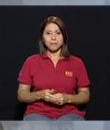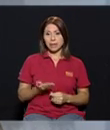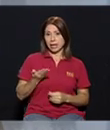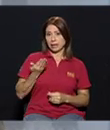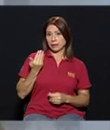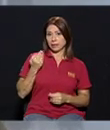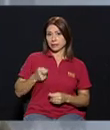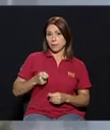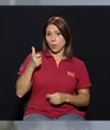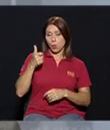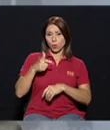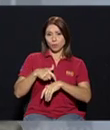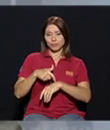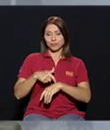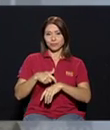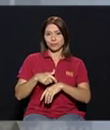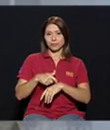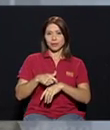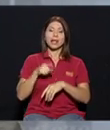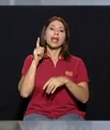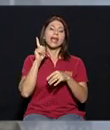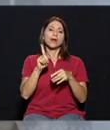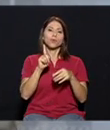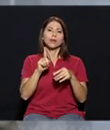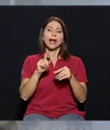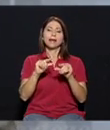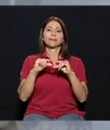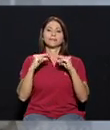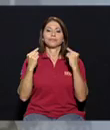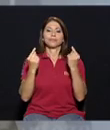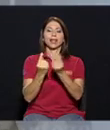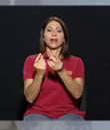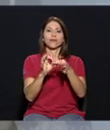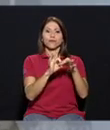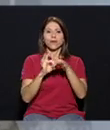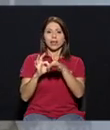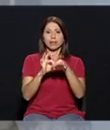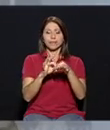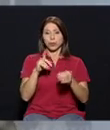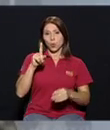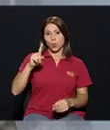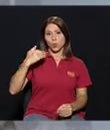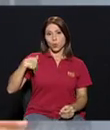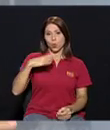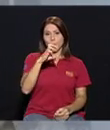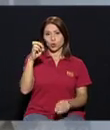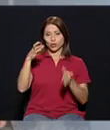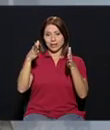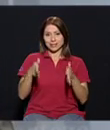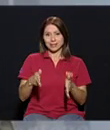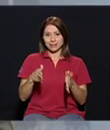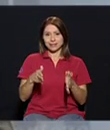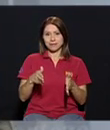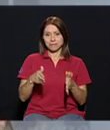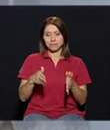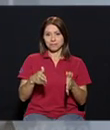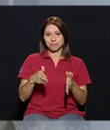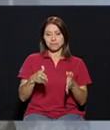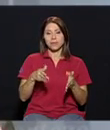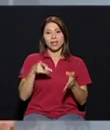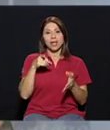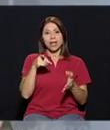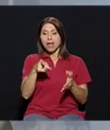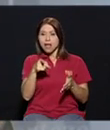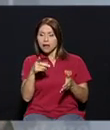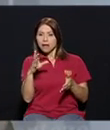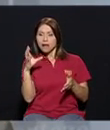Hace poco, en una red, un costarricense, oyendo hablar o viendo que